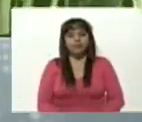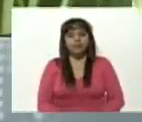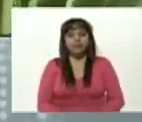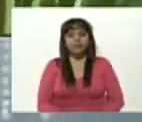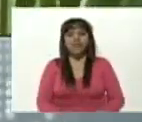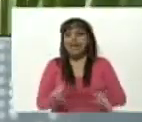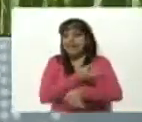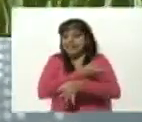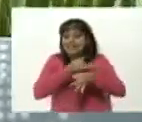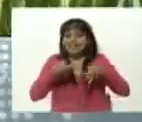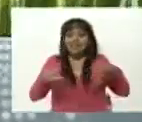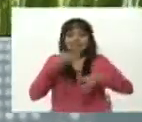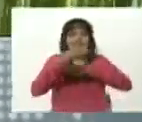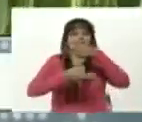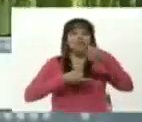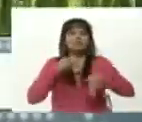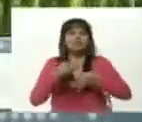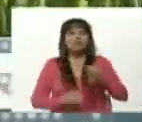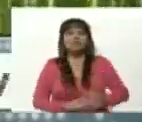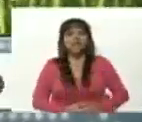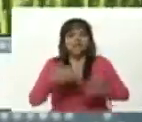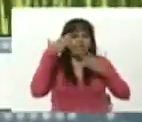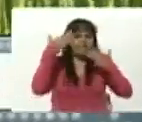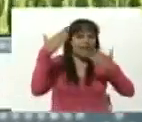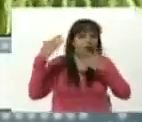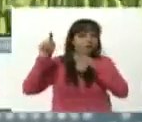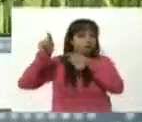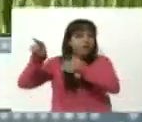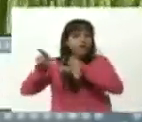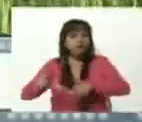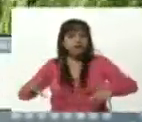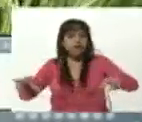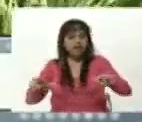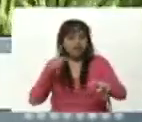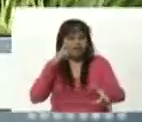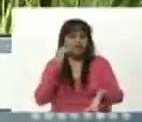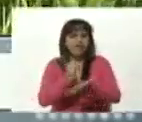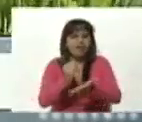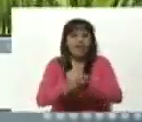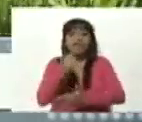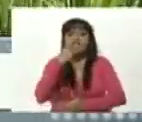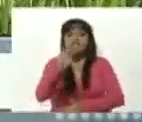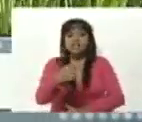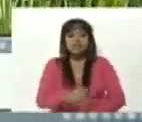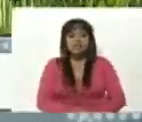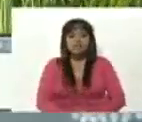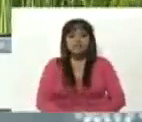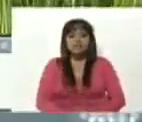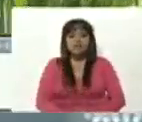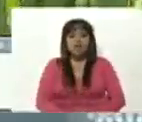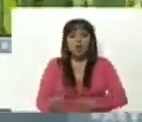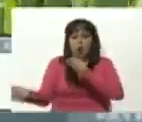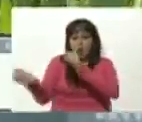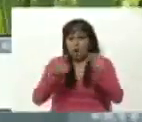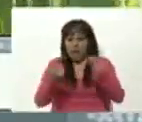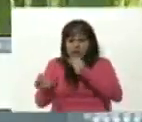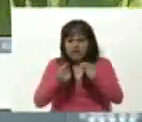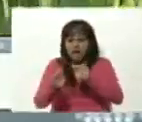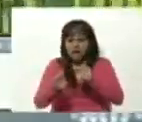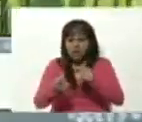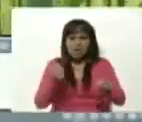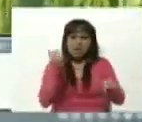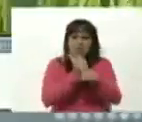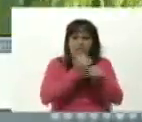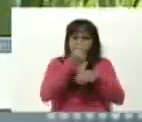Excelente, Kaiser. Y saludo a Elvis por allá. Fíjense la consigna que lanzó. Con el diálogo y la